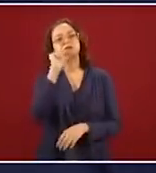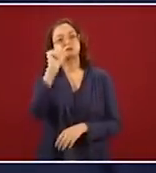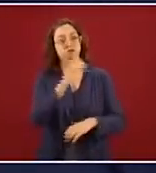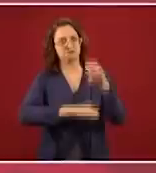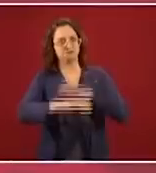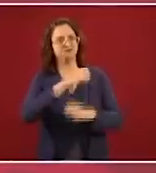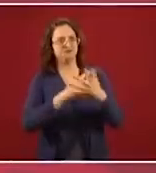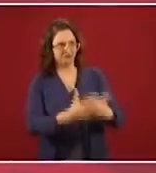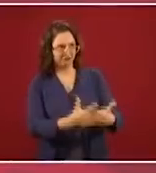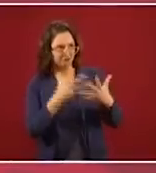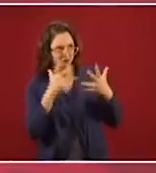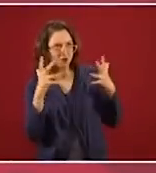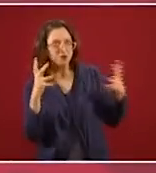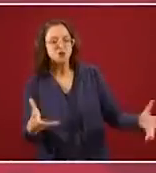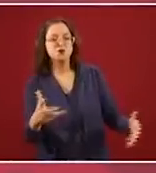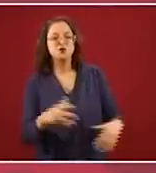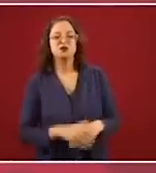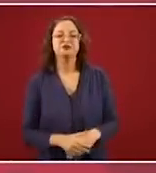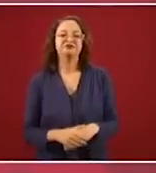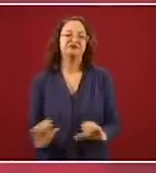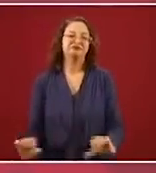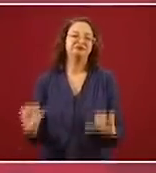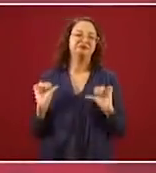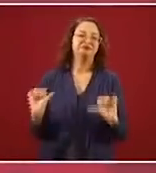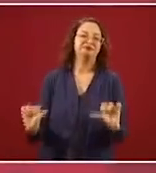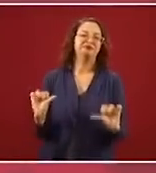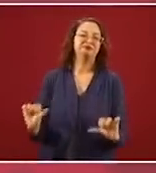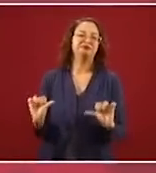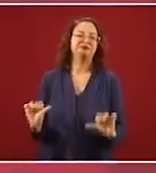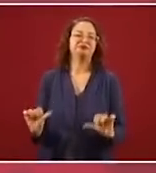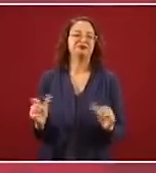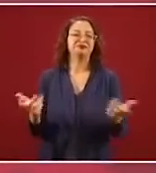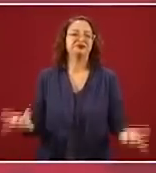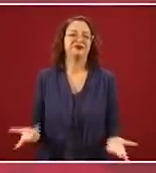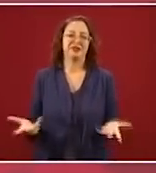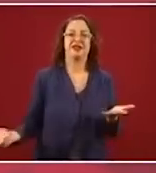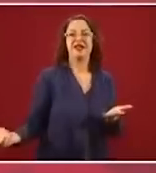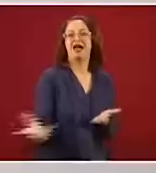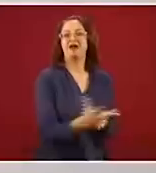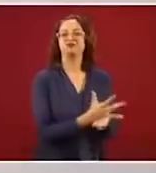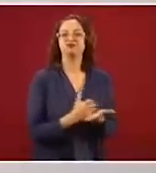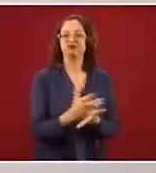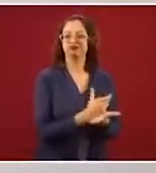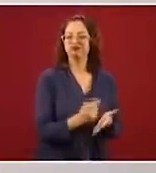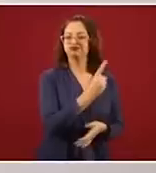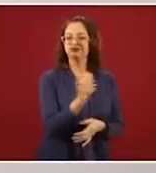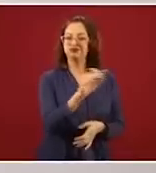grandotas, pues claro que hay utilidades,